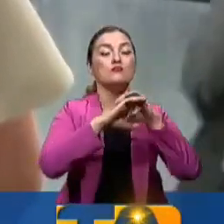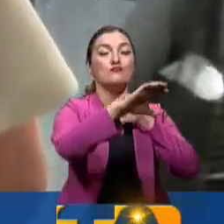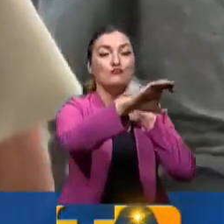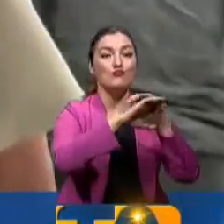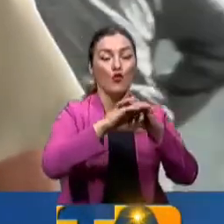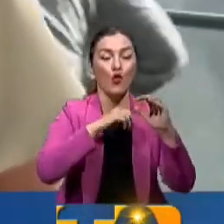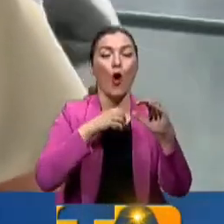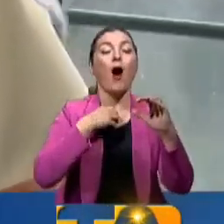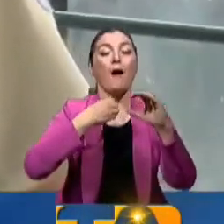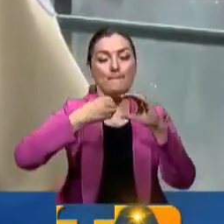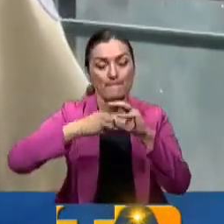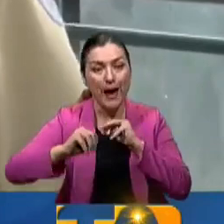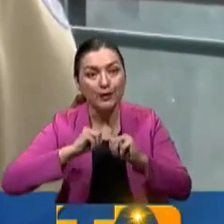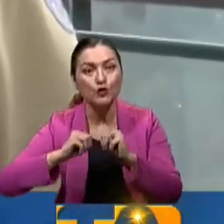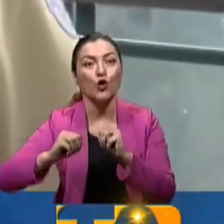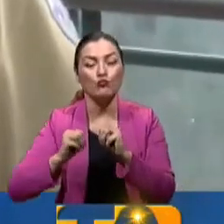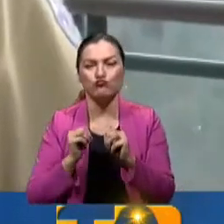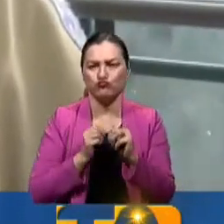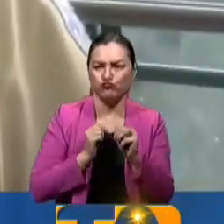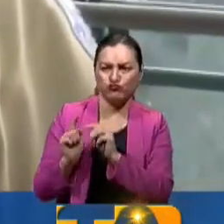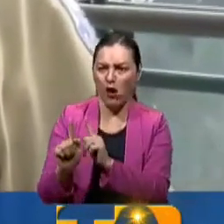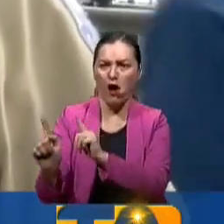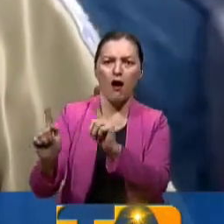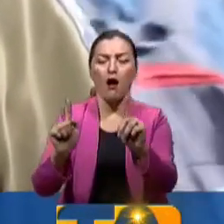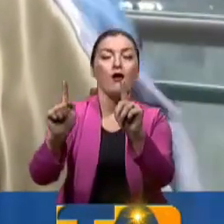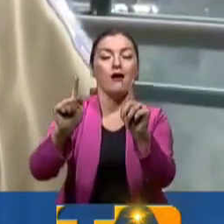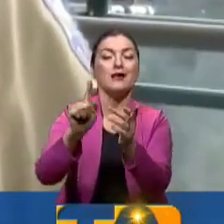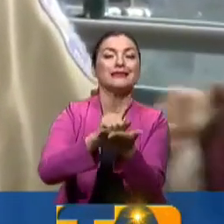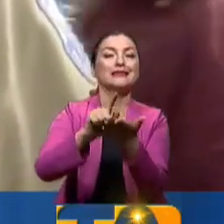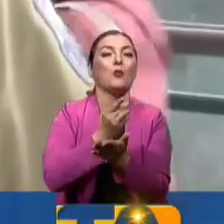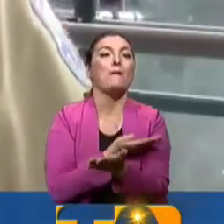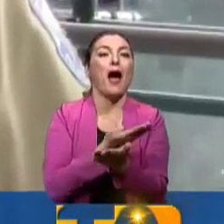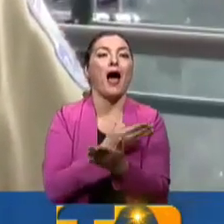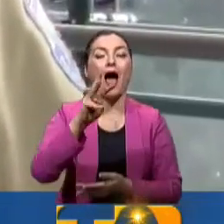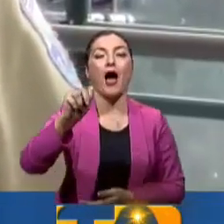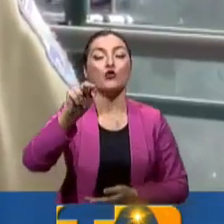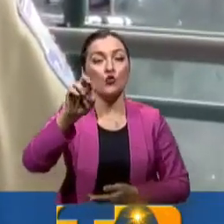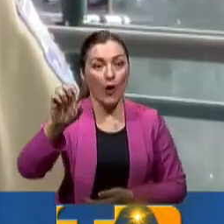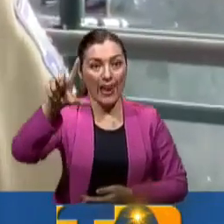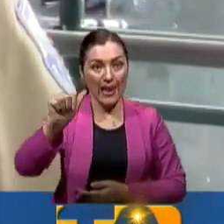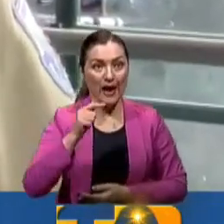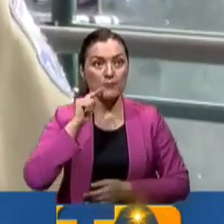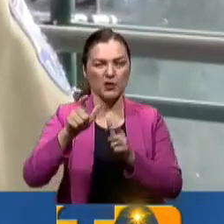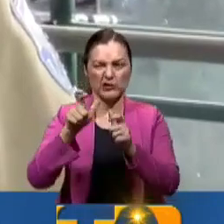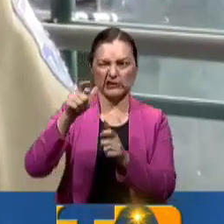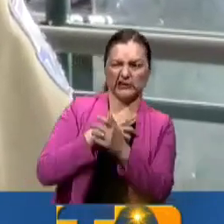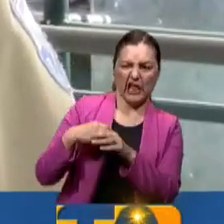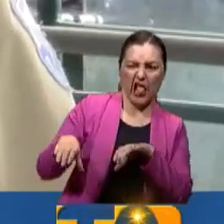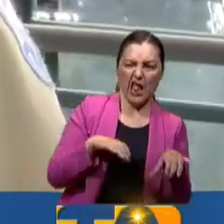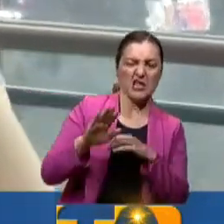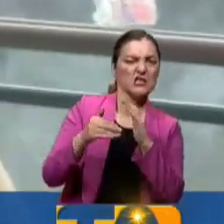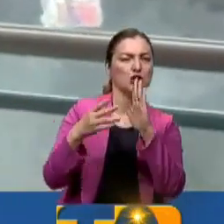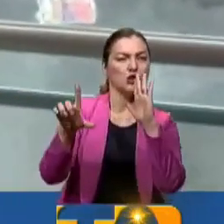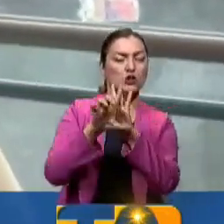desplegado operativamente en todo el sector del distrito Manuela Sáenz, previniendo el delito y sobre todo también deteniendo a las personas dedicadas a actividades